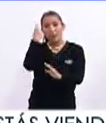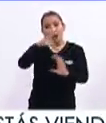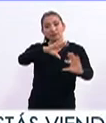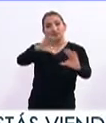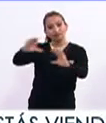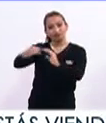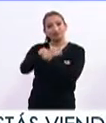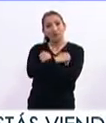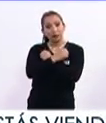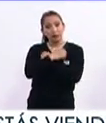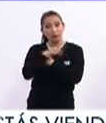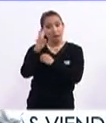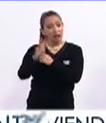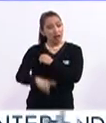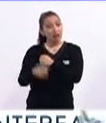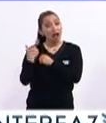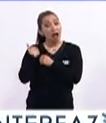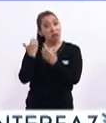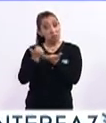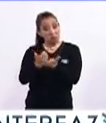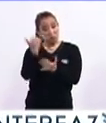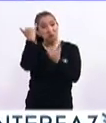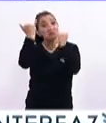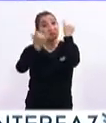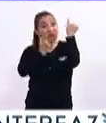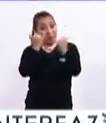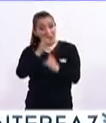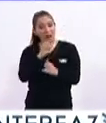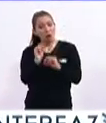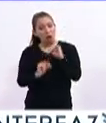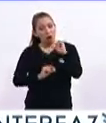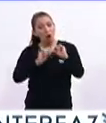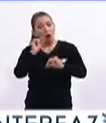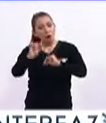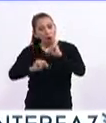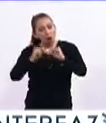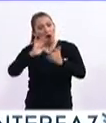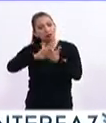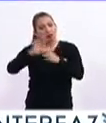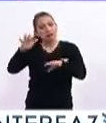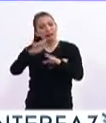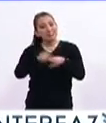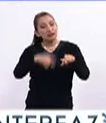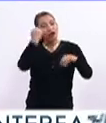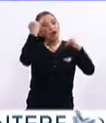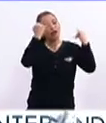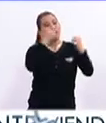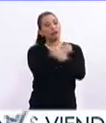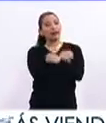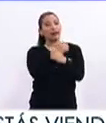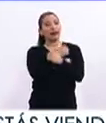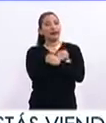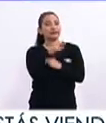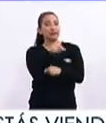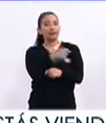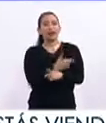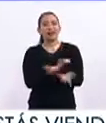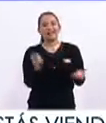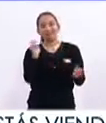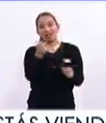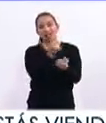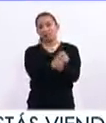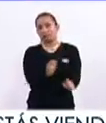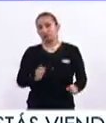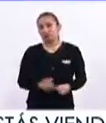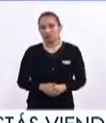la educación, que sin duda alguna resultan creativas y que poco a poco han ido borrando el prejuicio de que la educación es sinónimo